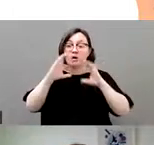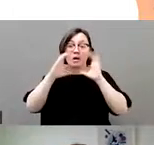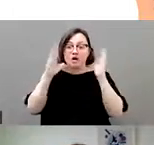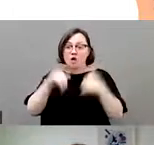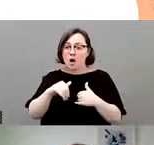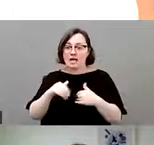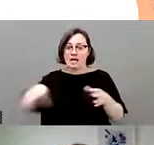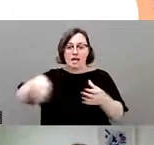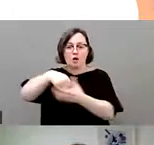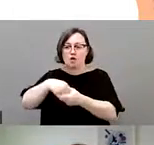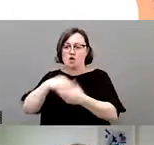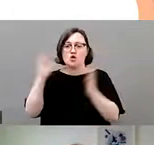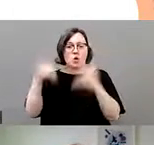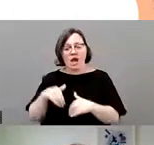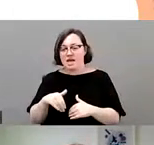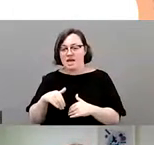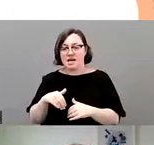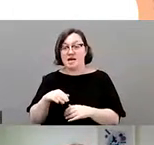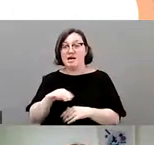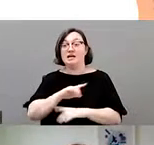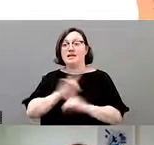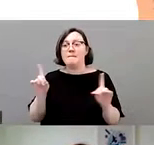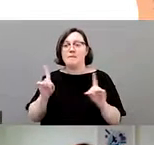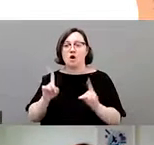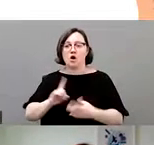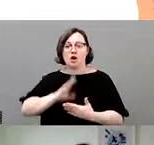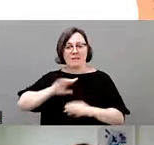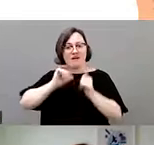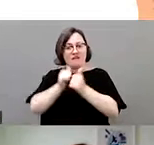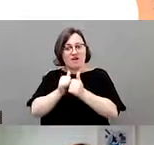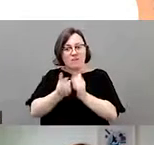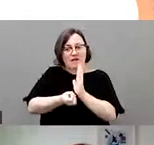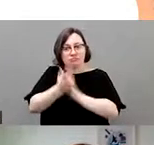hay inclusión posible ni pueden potenciar su toma de decisiones.